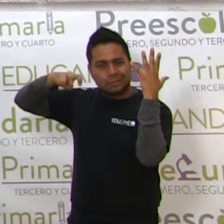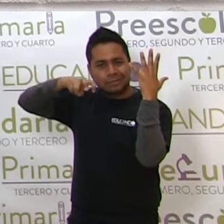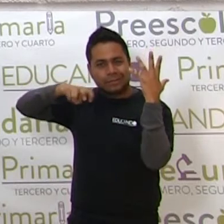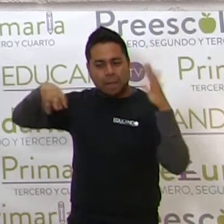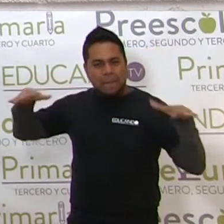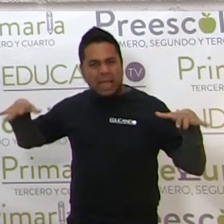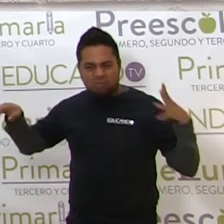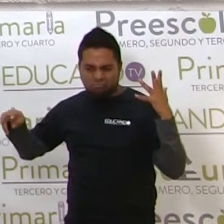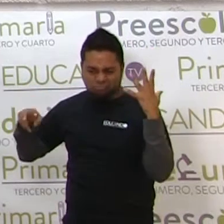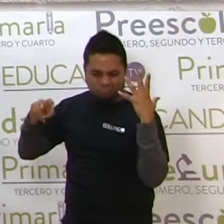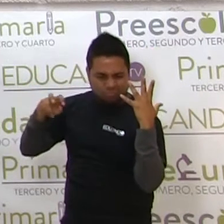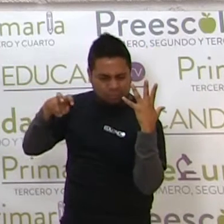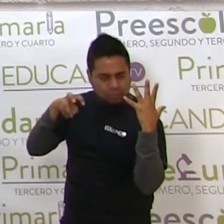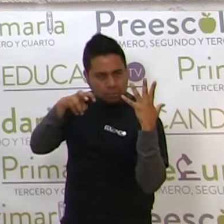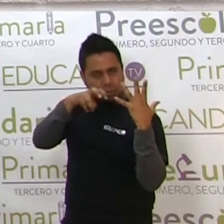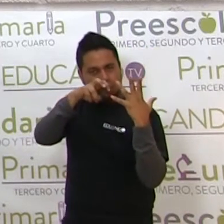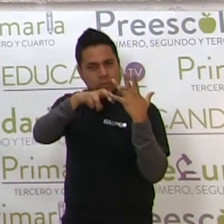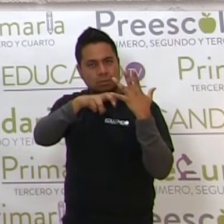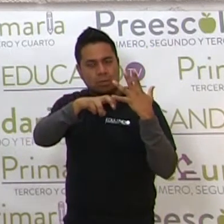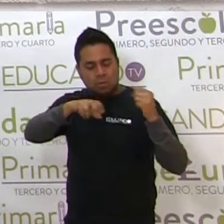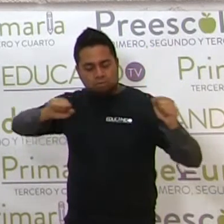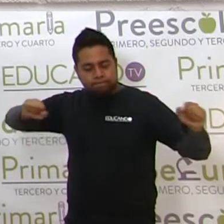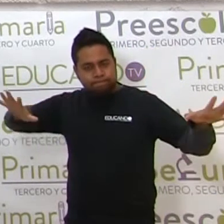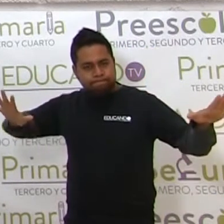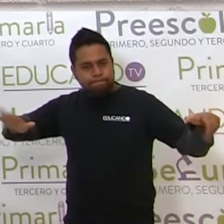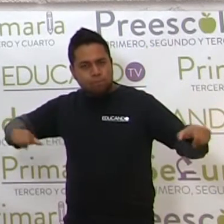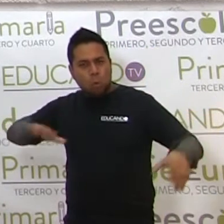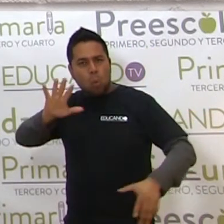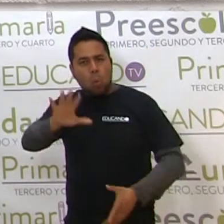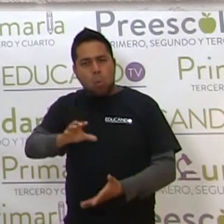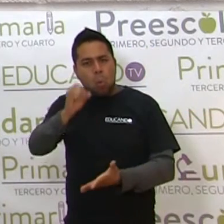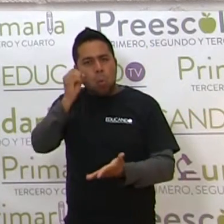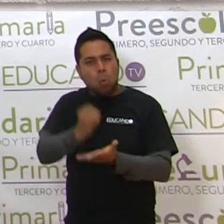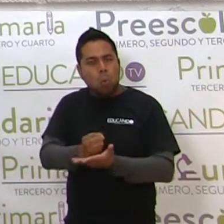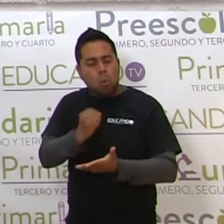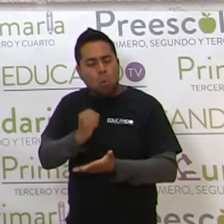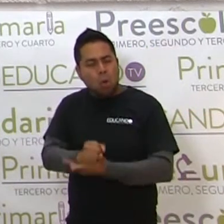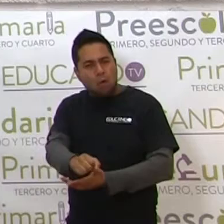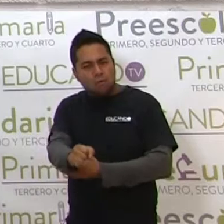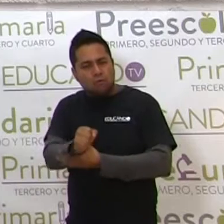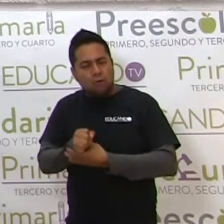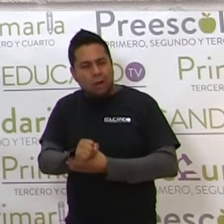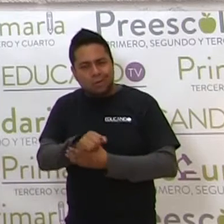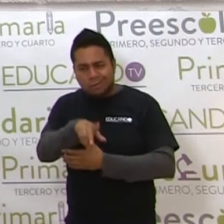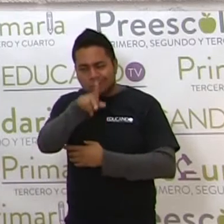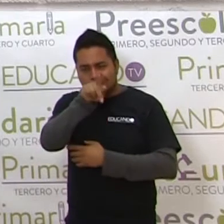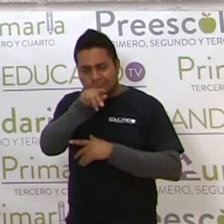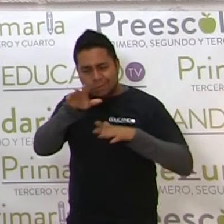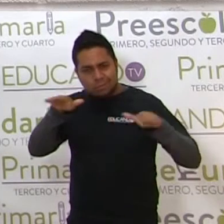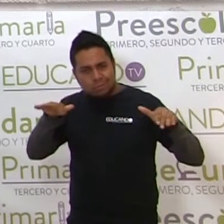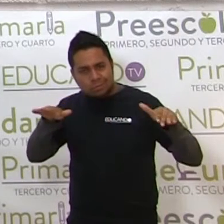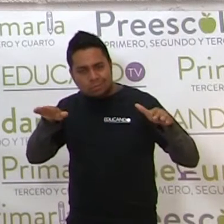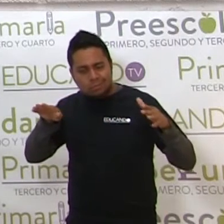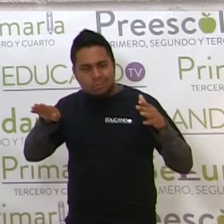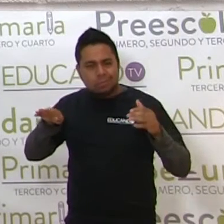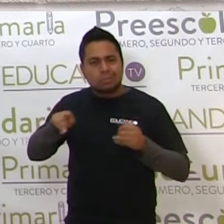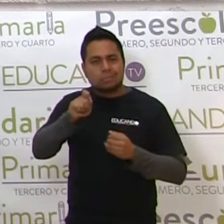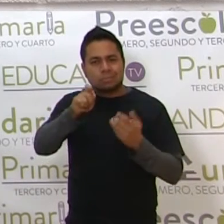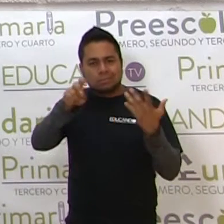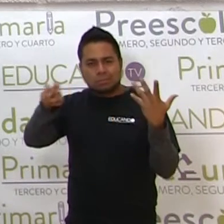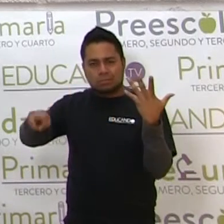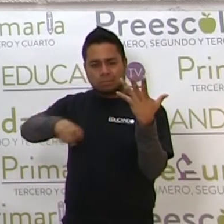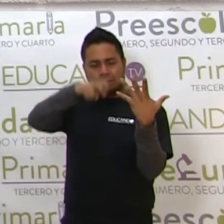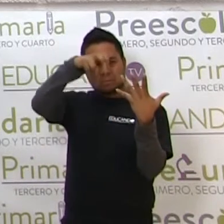cuyo plumaje relucía como el oro el pájaro se se posó en el